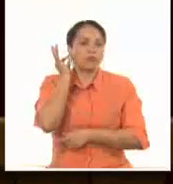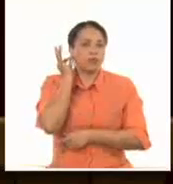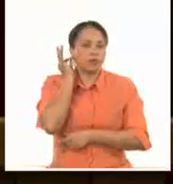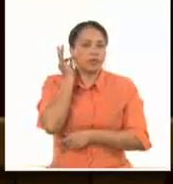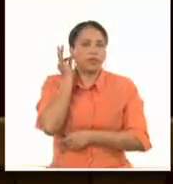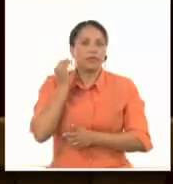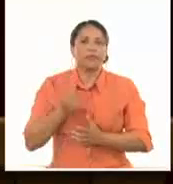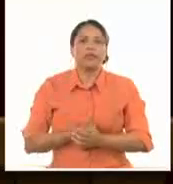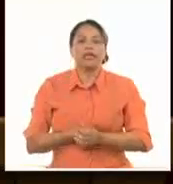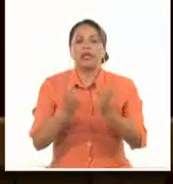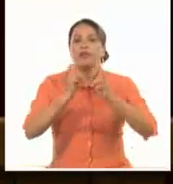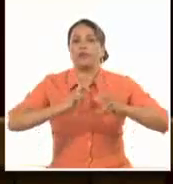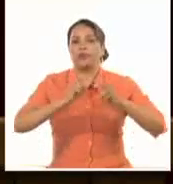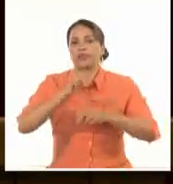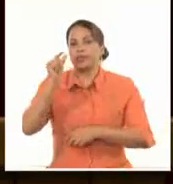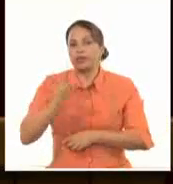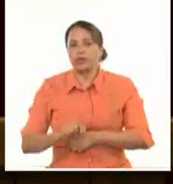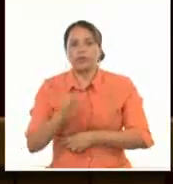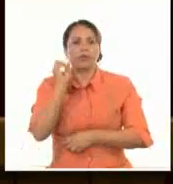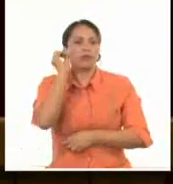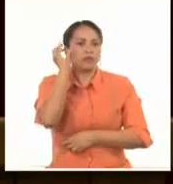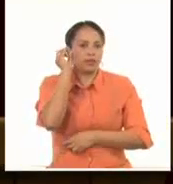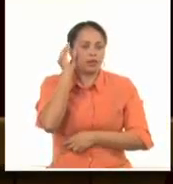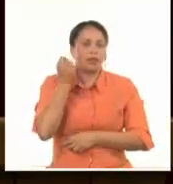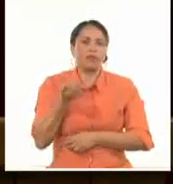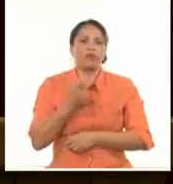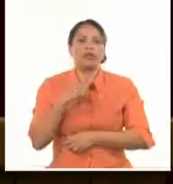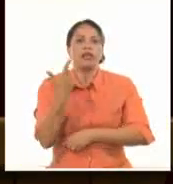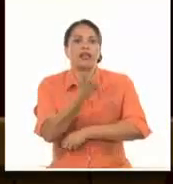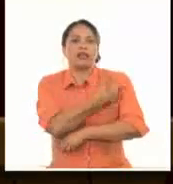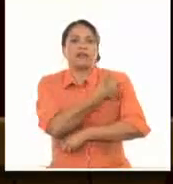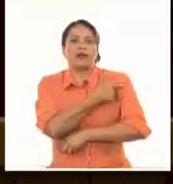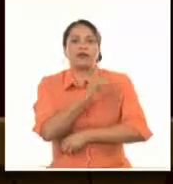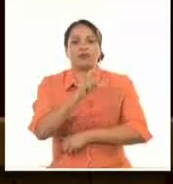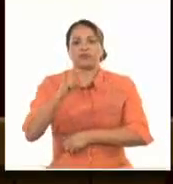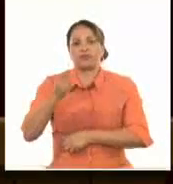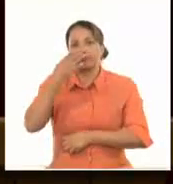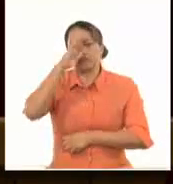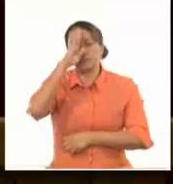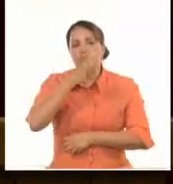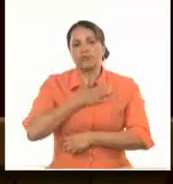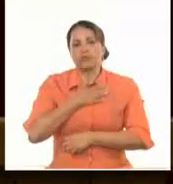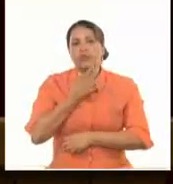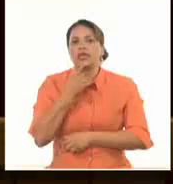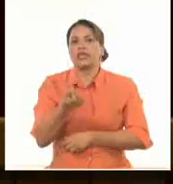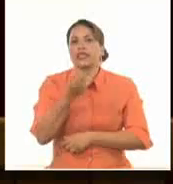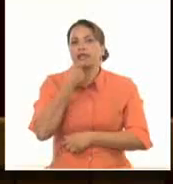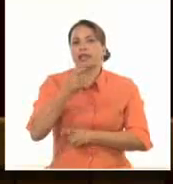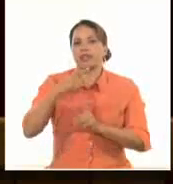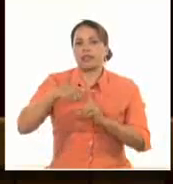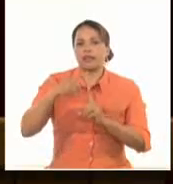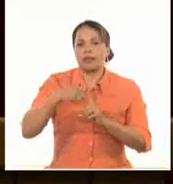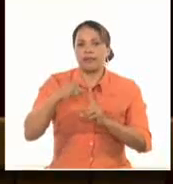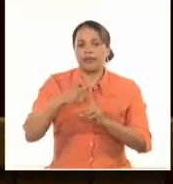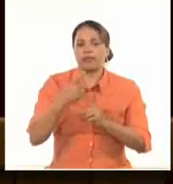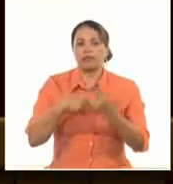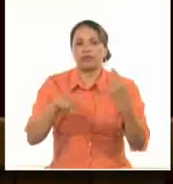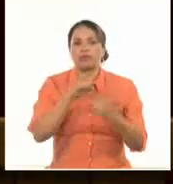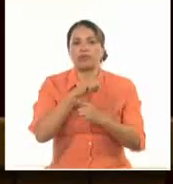de los investigadores y creadores de las vacunas cubanas y de los protocolos de tratamiento a la